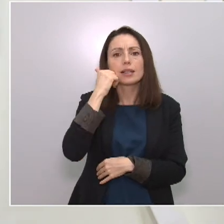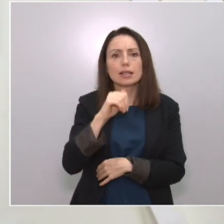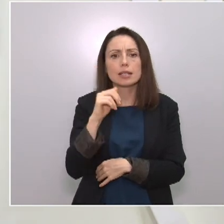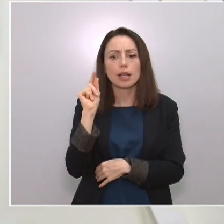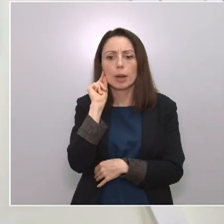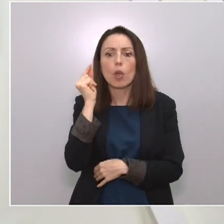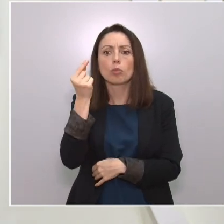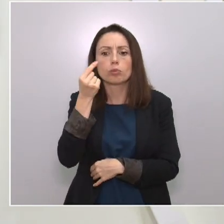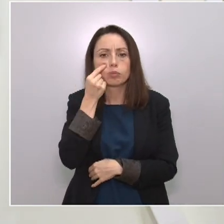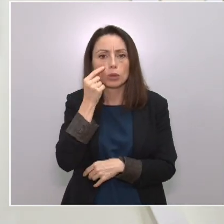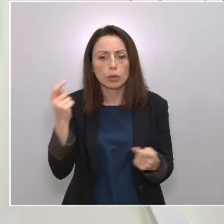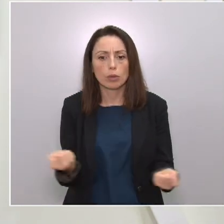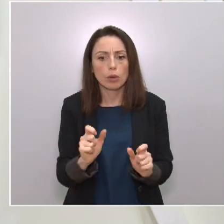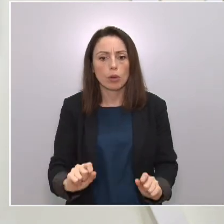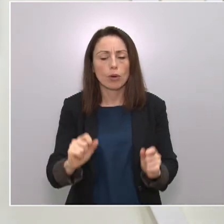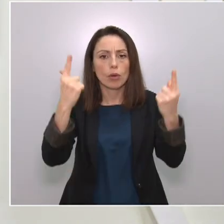y en